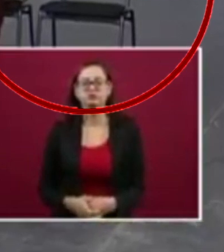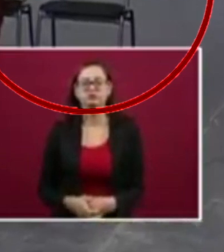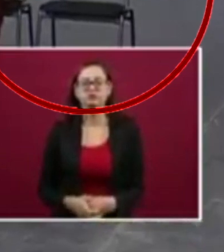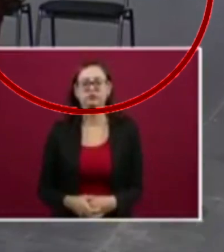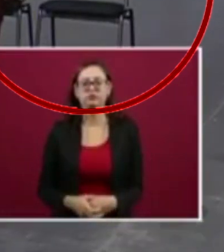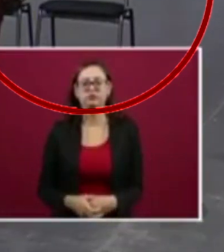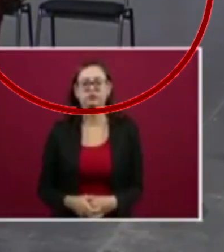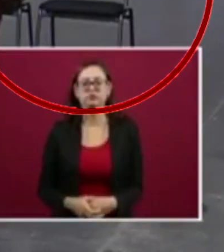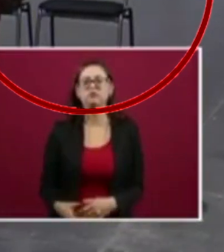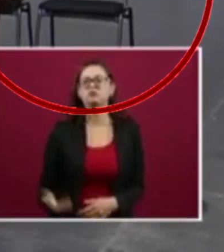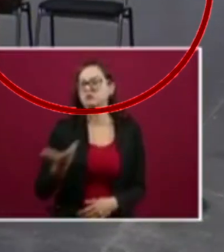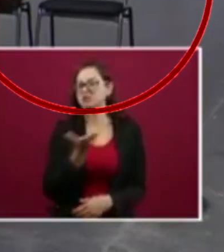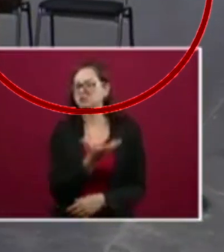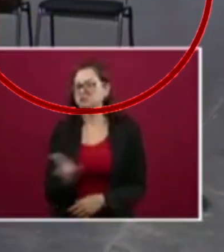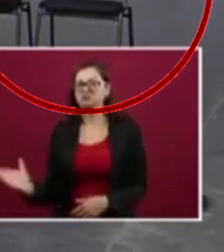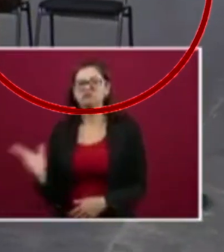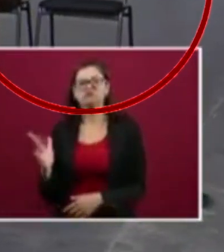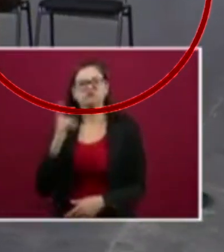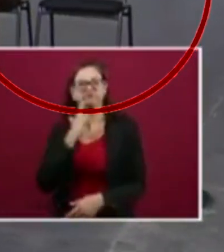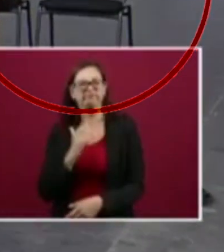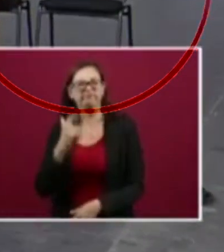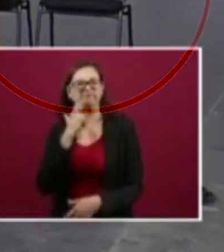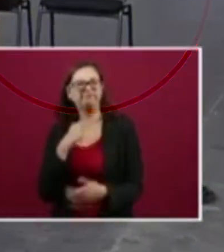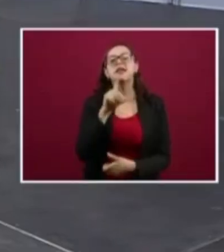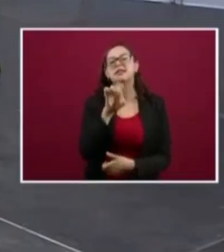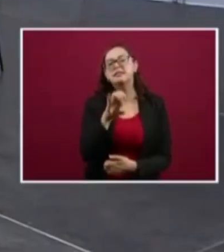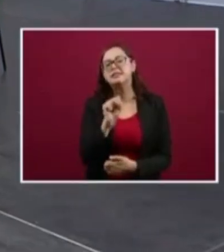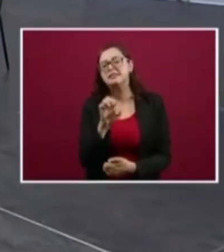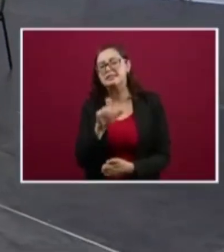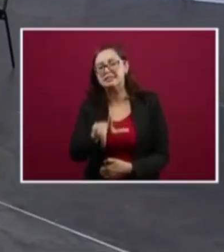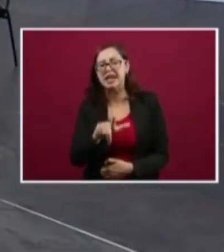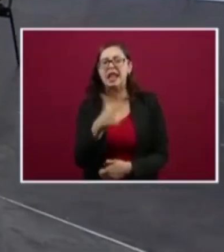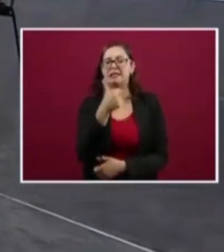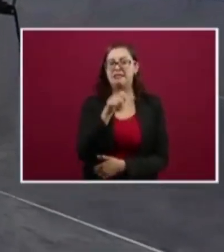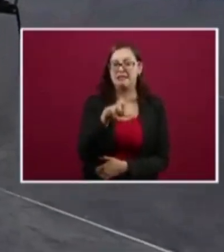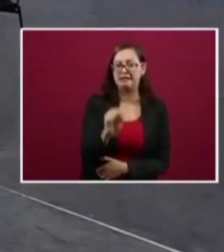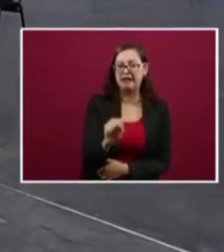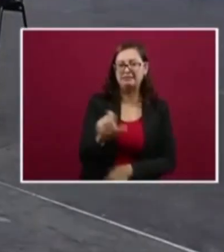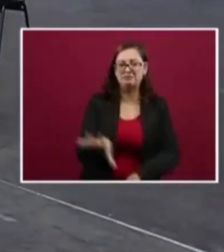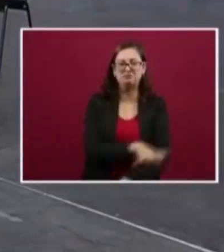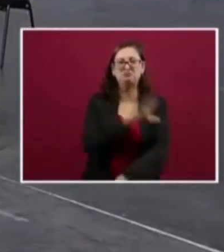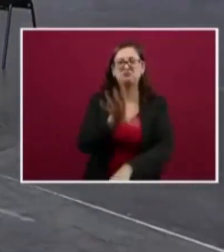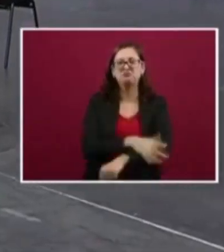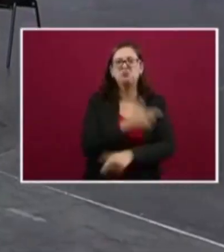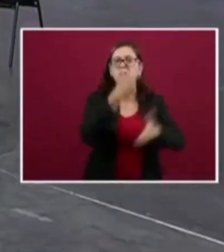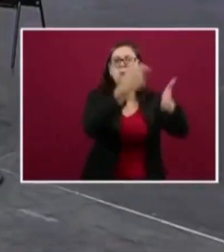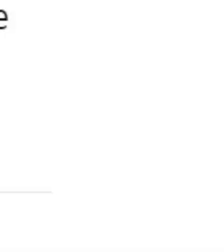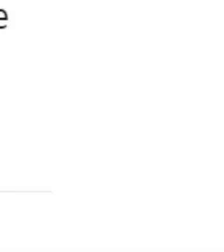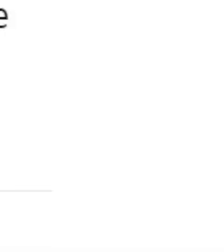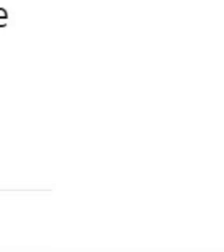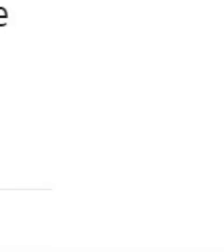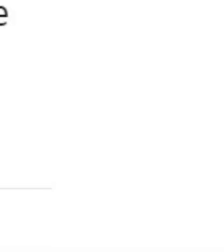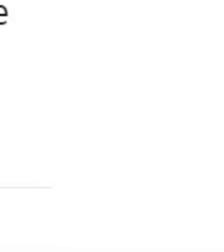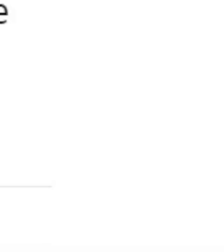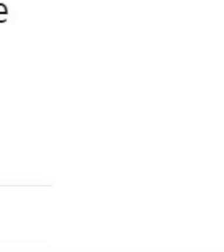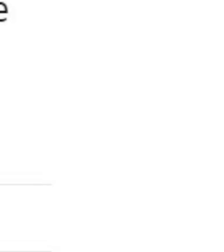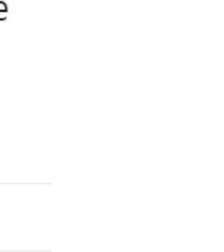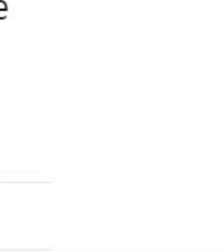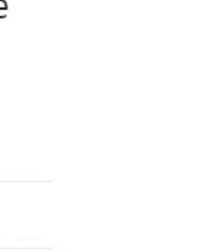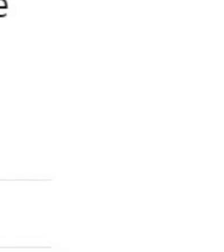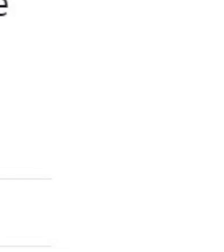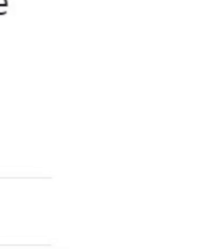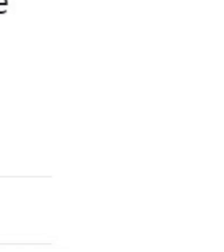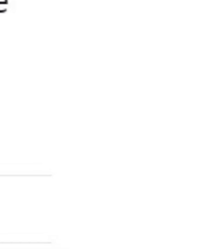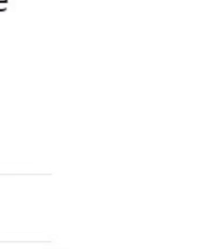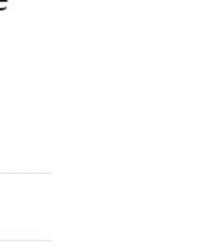Senado, Martí Batres, justificó su ausencia en el evento del Zócalo, alegando que estaba trabajando en reformas pendientes. Pero su tuit